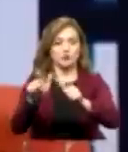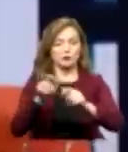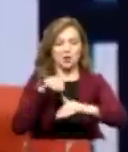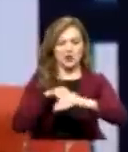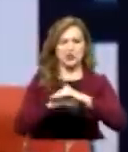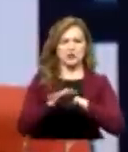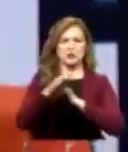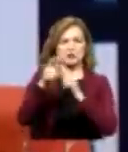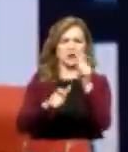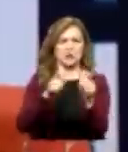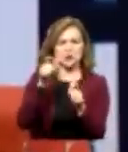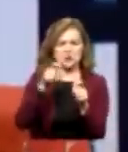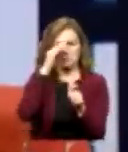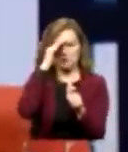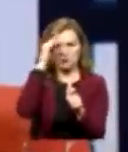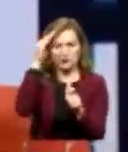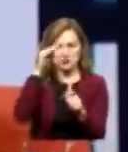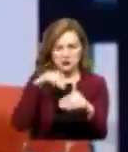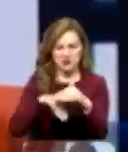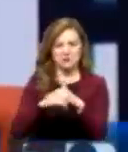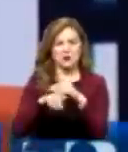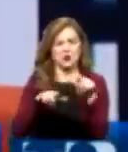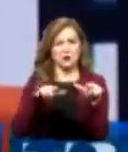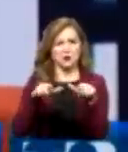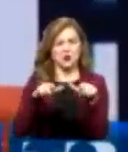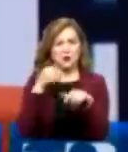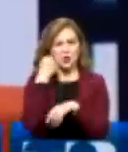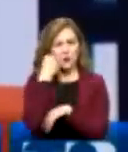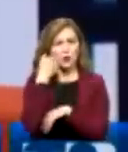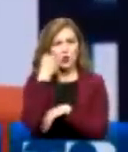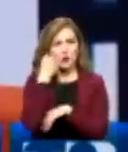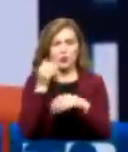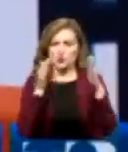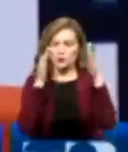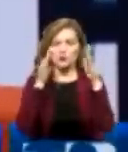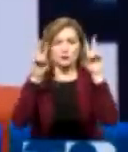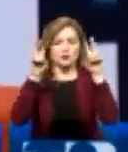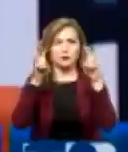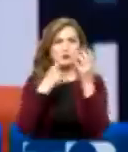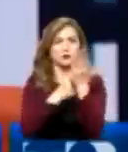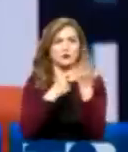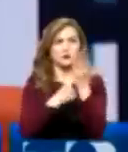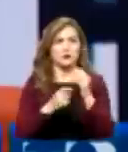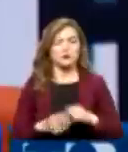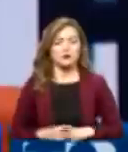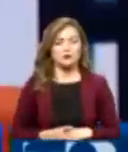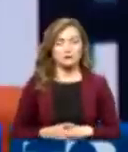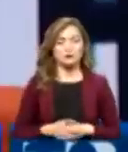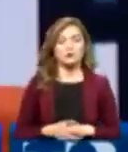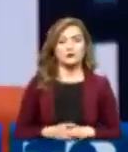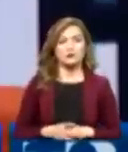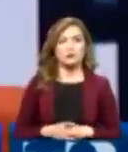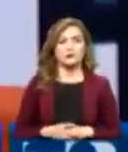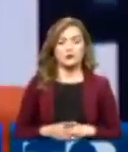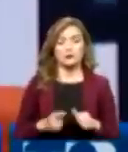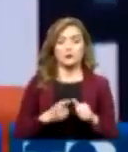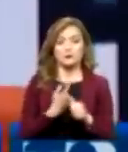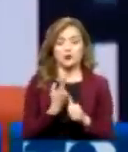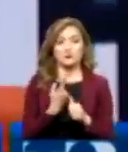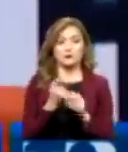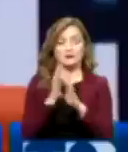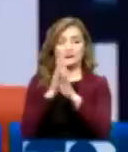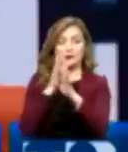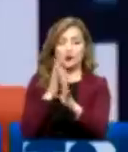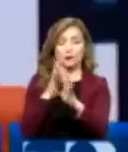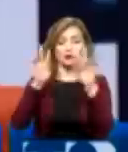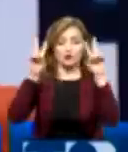policías, y es un espacio que no es el adecuado como para tratar estos temas. Si tú ya en el primer filtro indicas